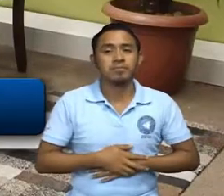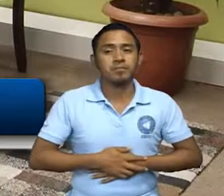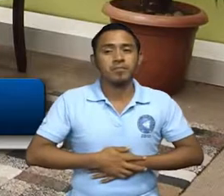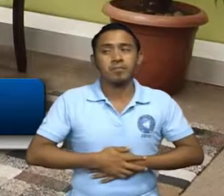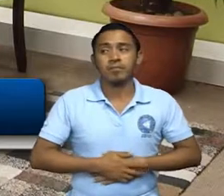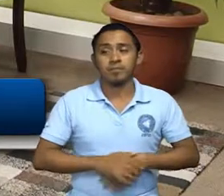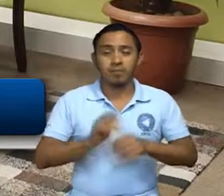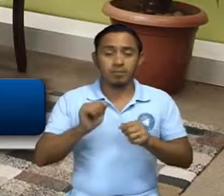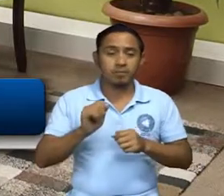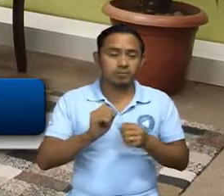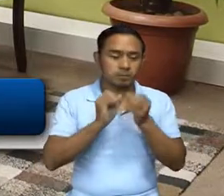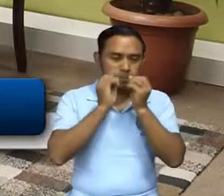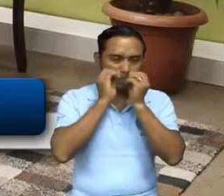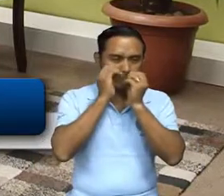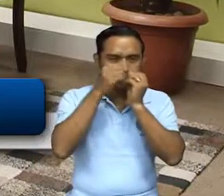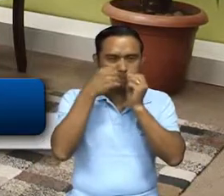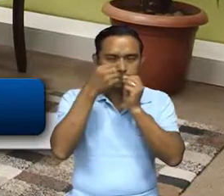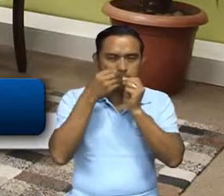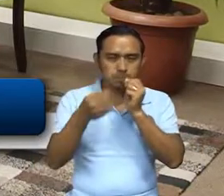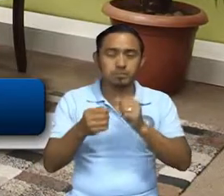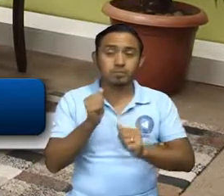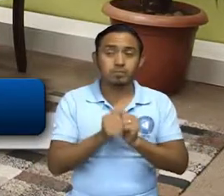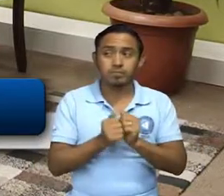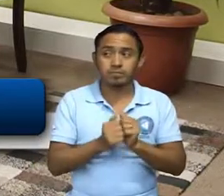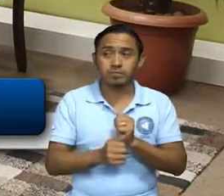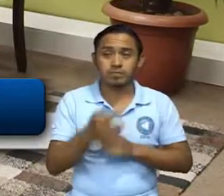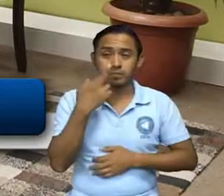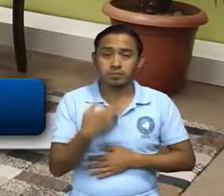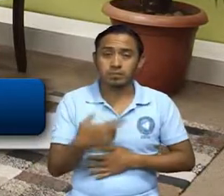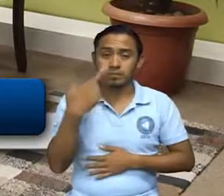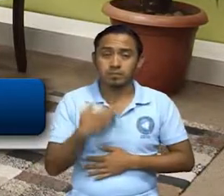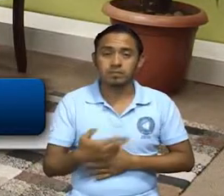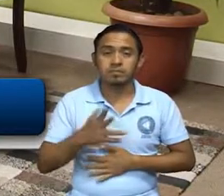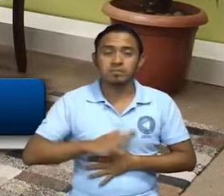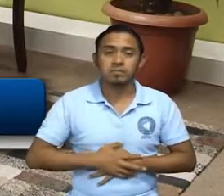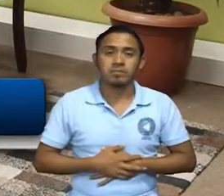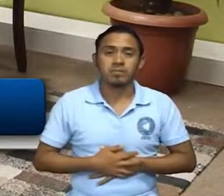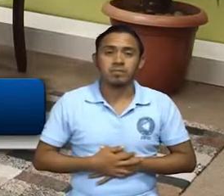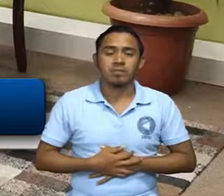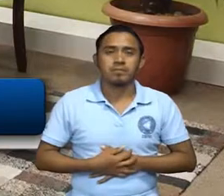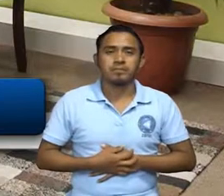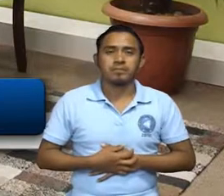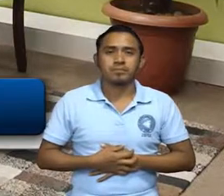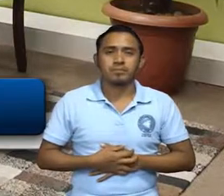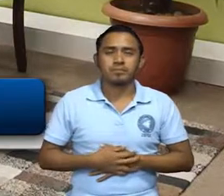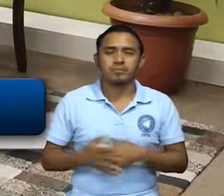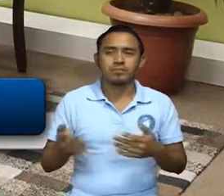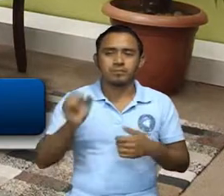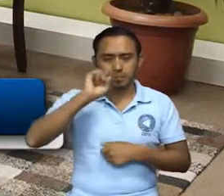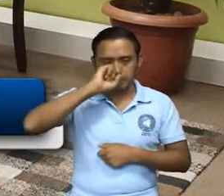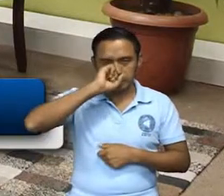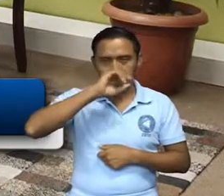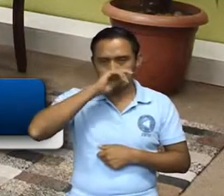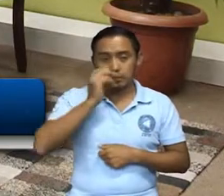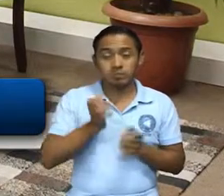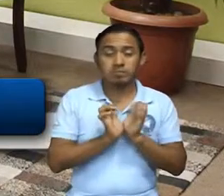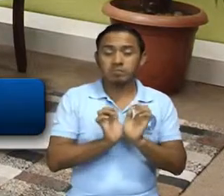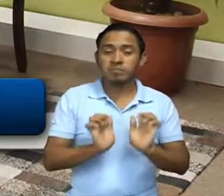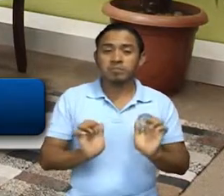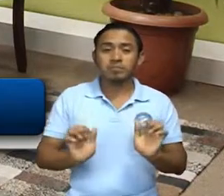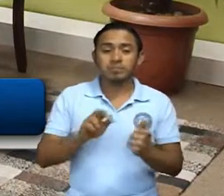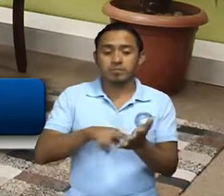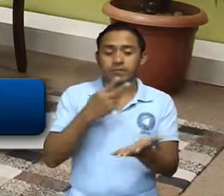puede causar irritación y ahí no va de nuevo el sangrado. Ya. Ahora, también los golpes son muy frecuentes en los niños, las